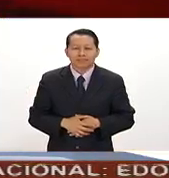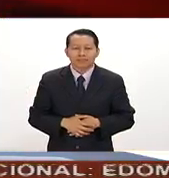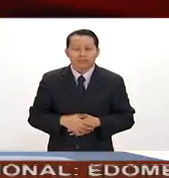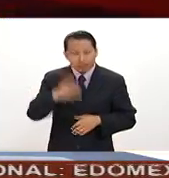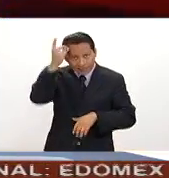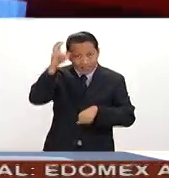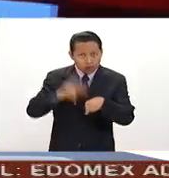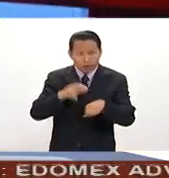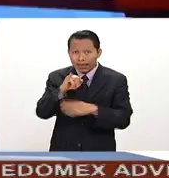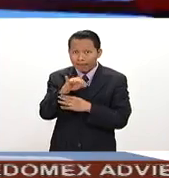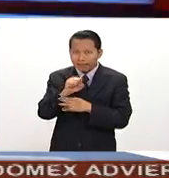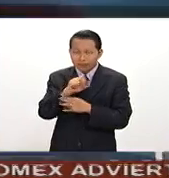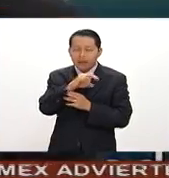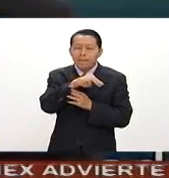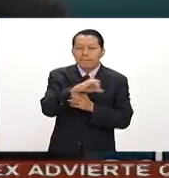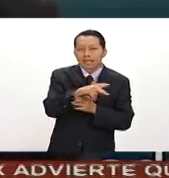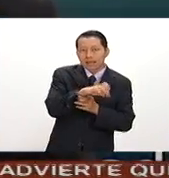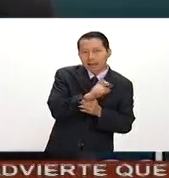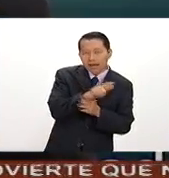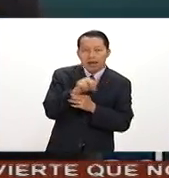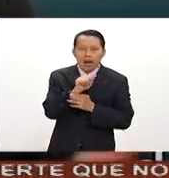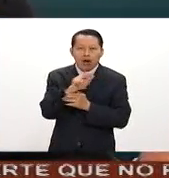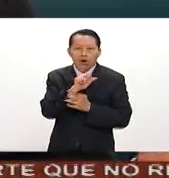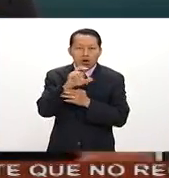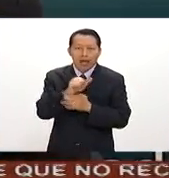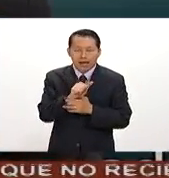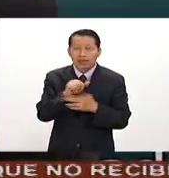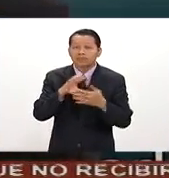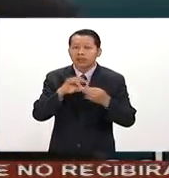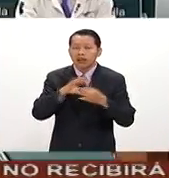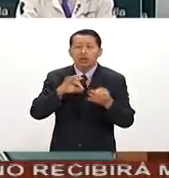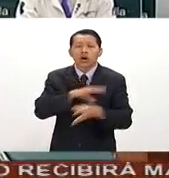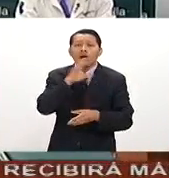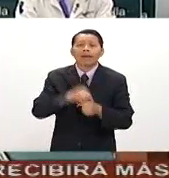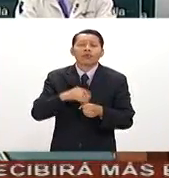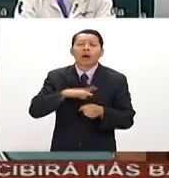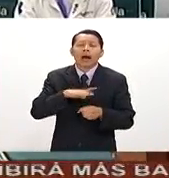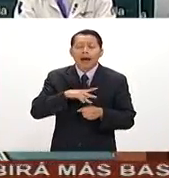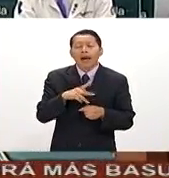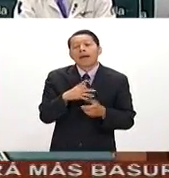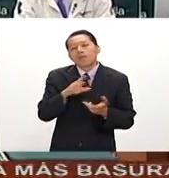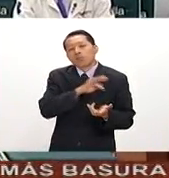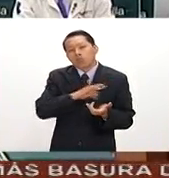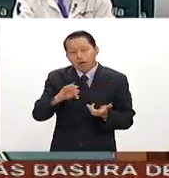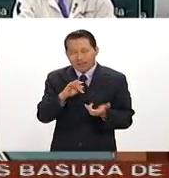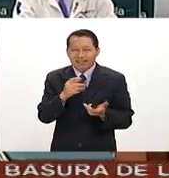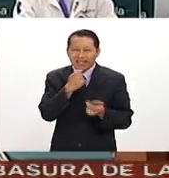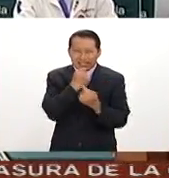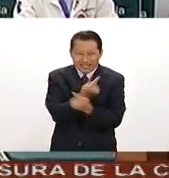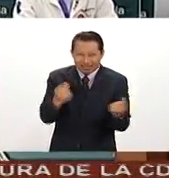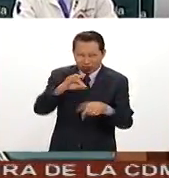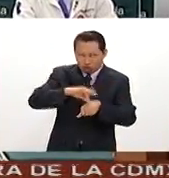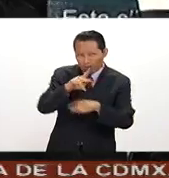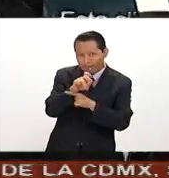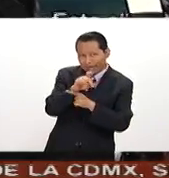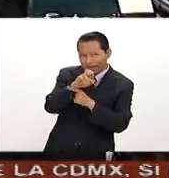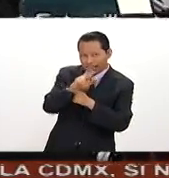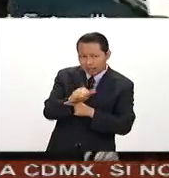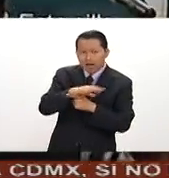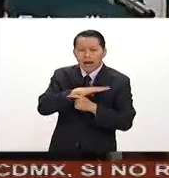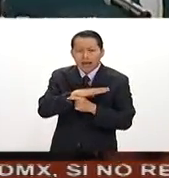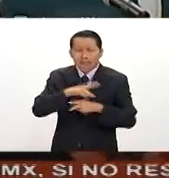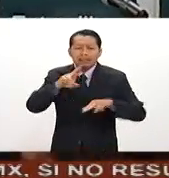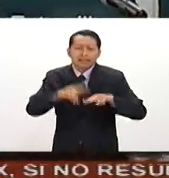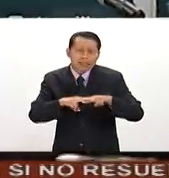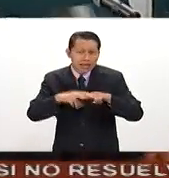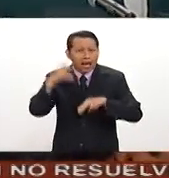director del IMSS, Miquel Arriola, anunció que todas las áreas de pediatría de este instituto a nivel país, a nivel nacional, tendrán sillas